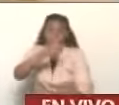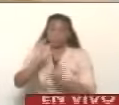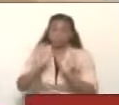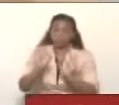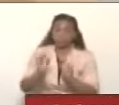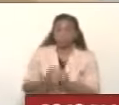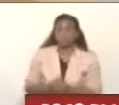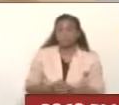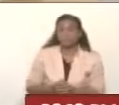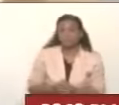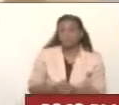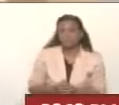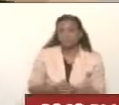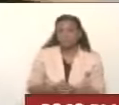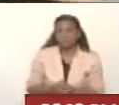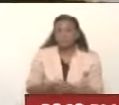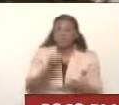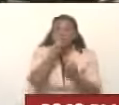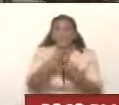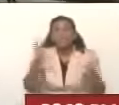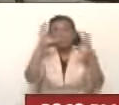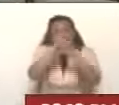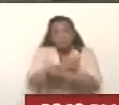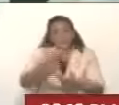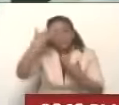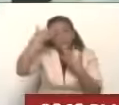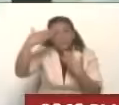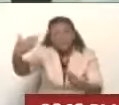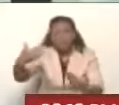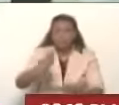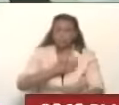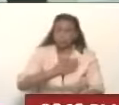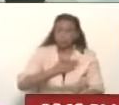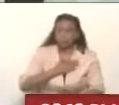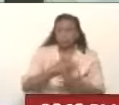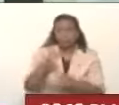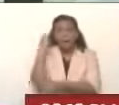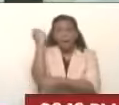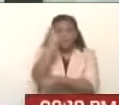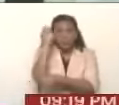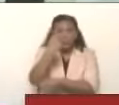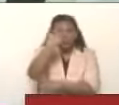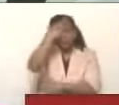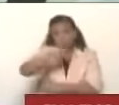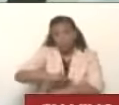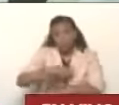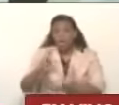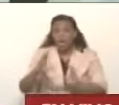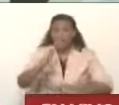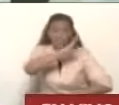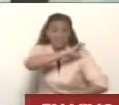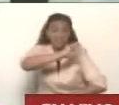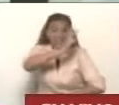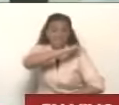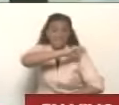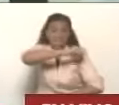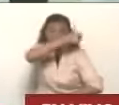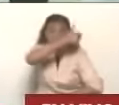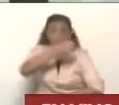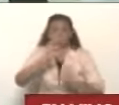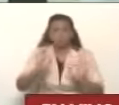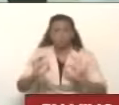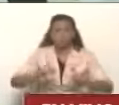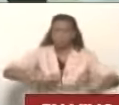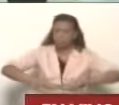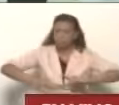Ortiz. Buenas noches, presidente, saludo. Bueno, presidente, aquí del estado Apure, como director del hospital Pablo